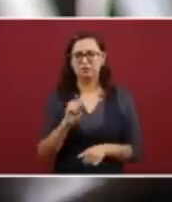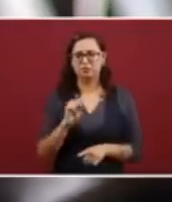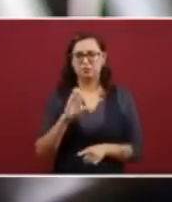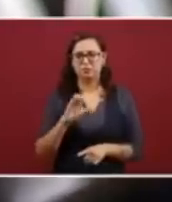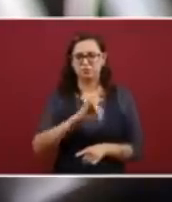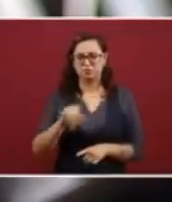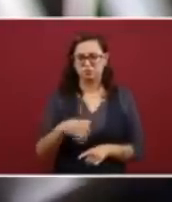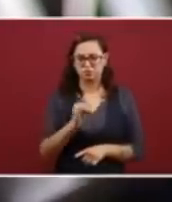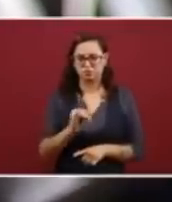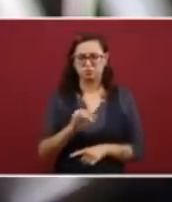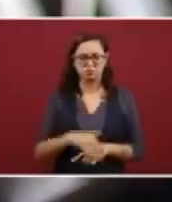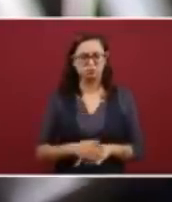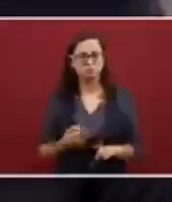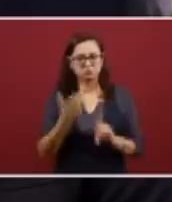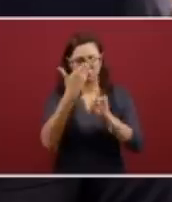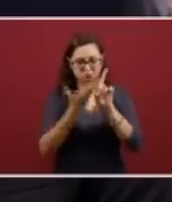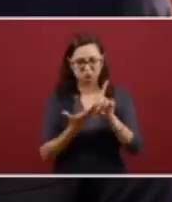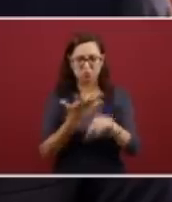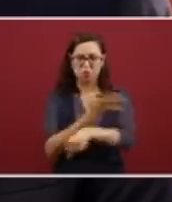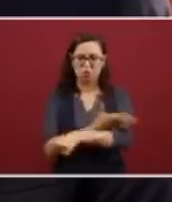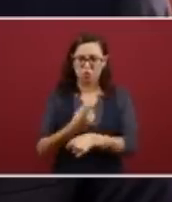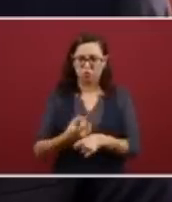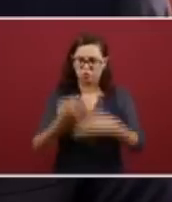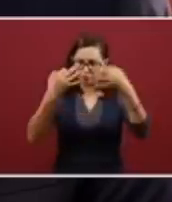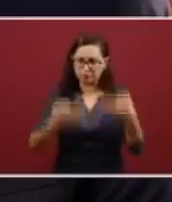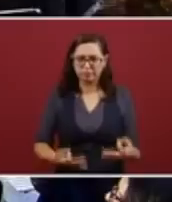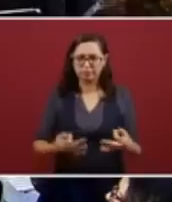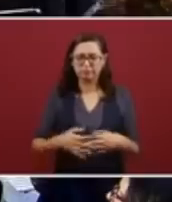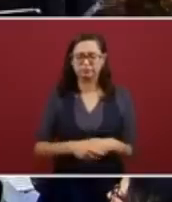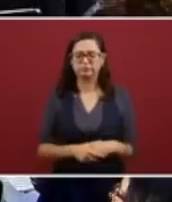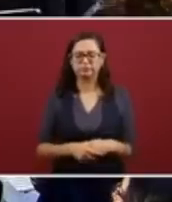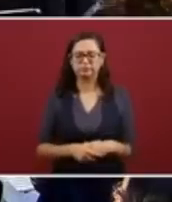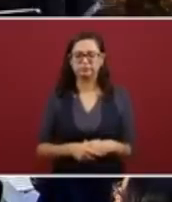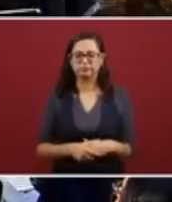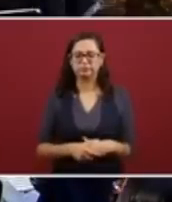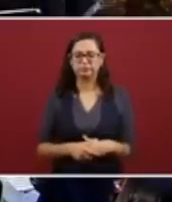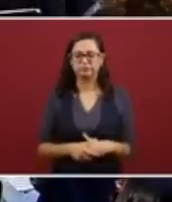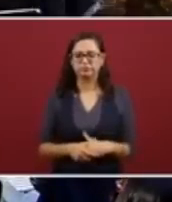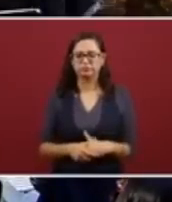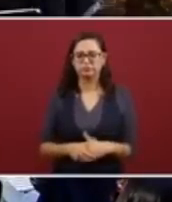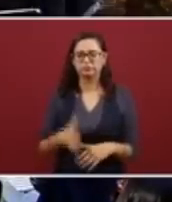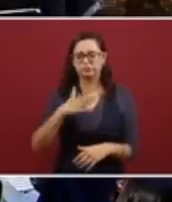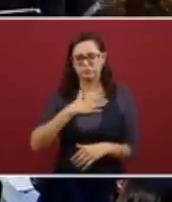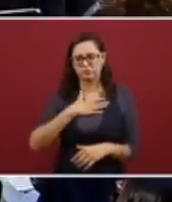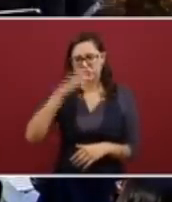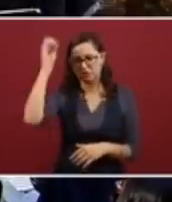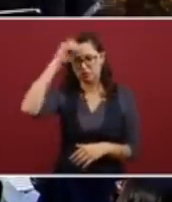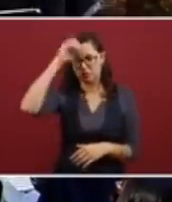que lo consideró una gente honorable ese es mi apreciación